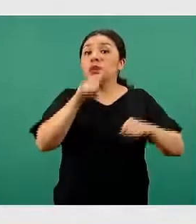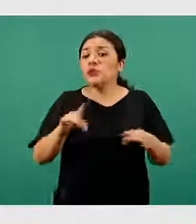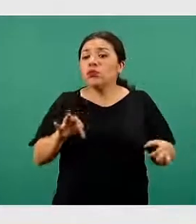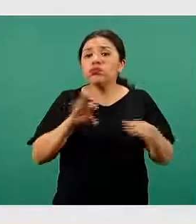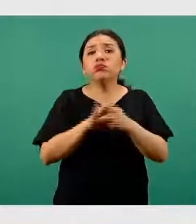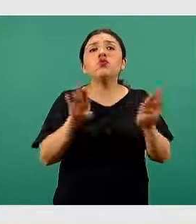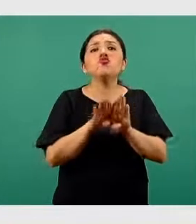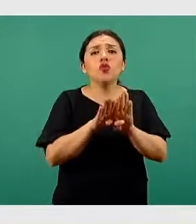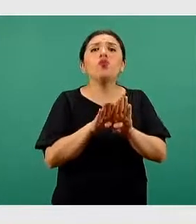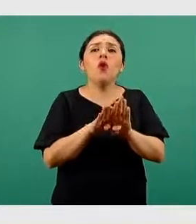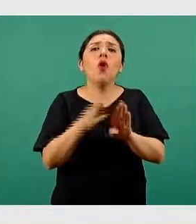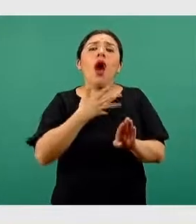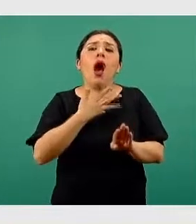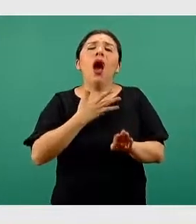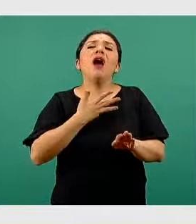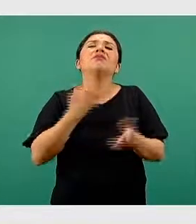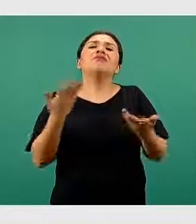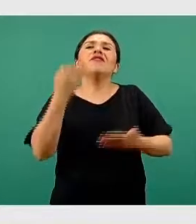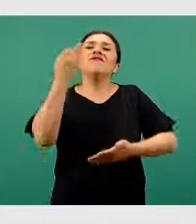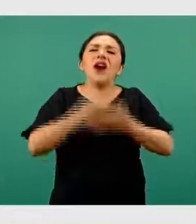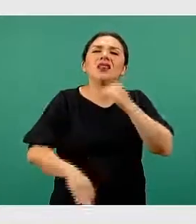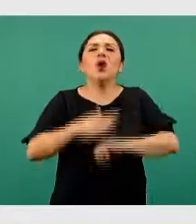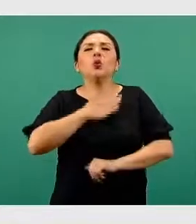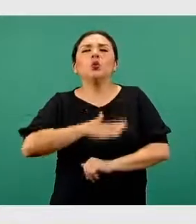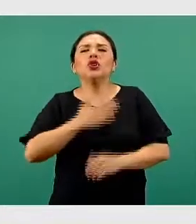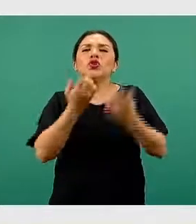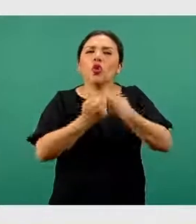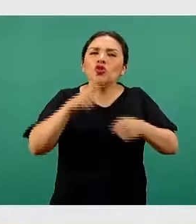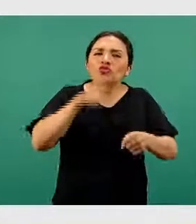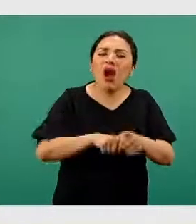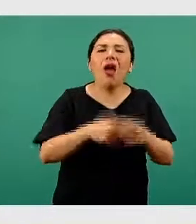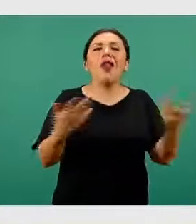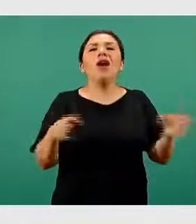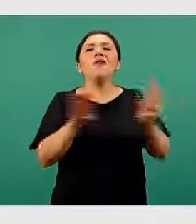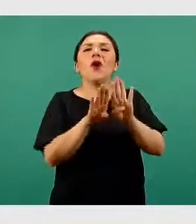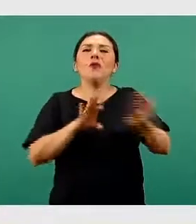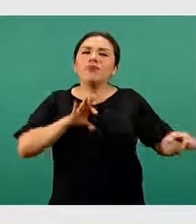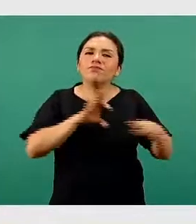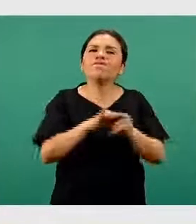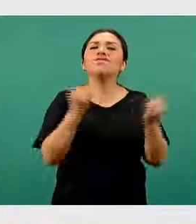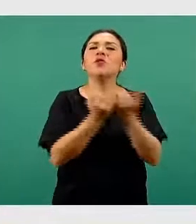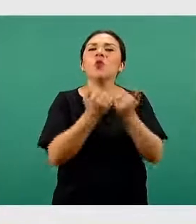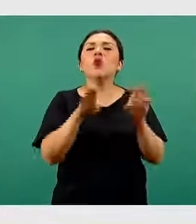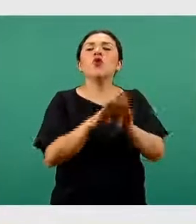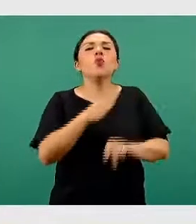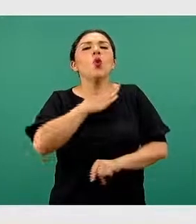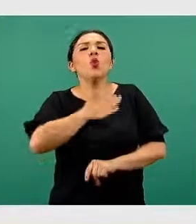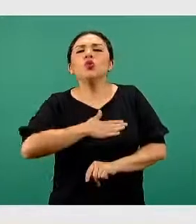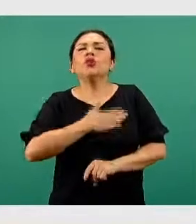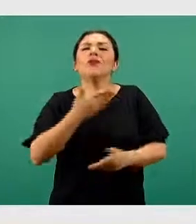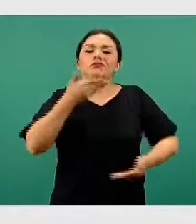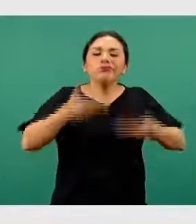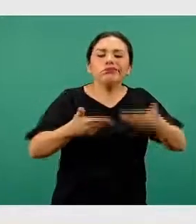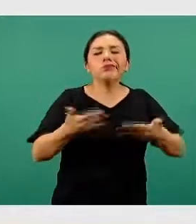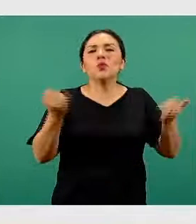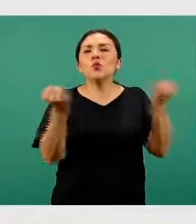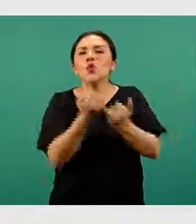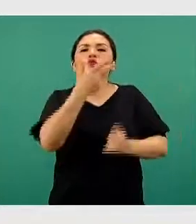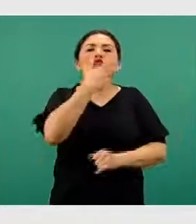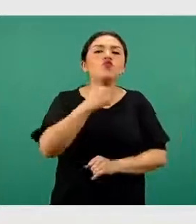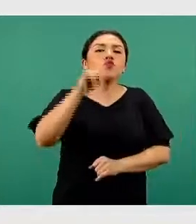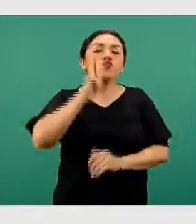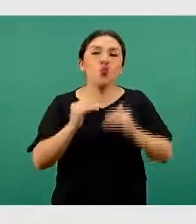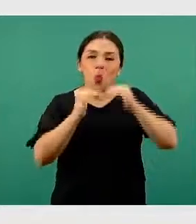con las inequidades sociales, por la relación que guarda con la inequidad de género y